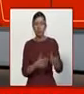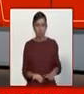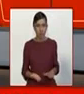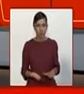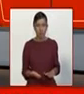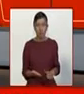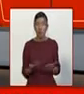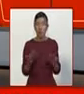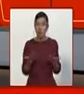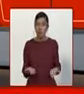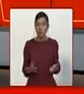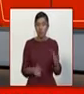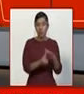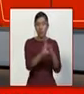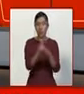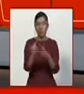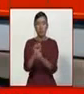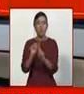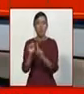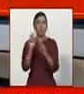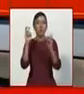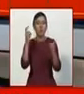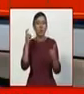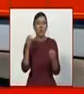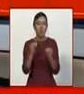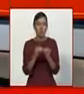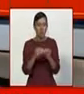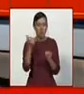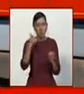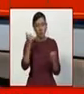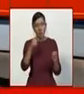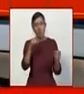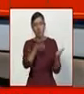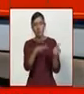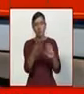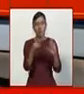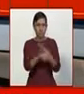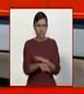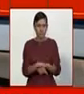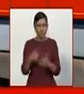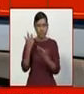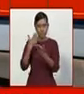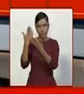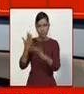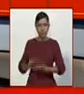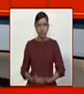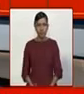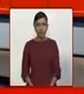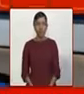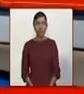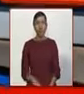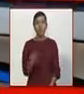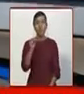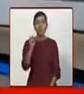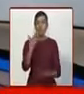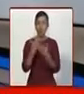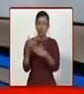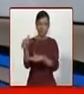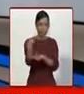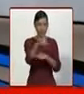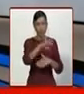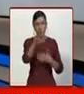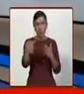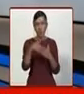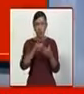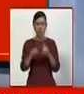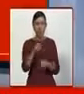trágica que ocurre en nuestro país con los feminicidios. Graciela, bienvenida. ¿Cómo estás, Víctor Hugo? Muy buenas noches. Muy buenas noches a todos los amigos